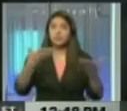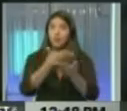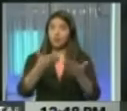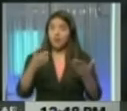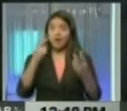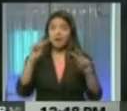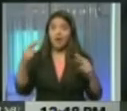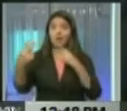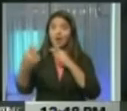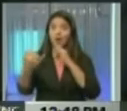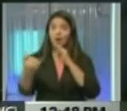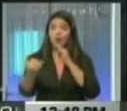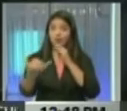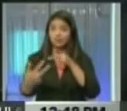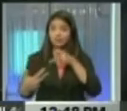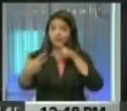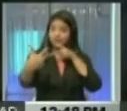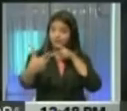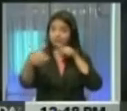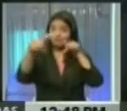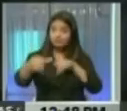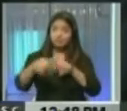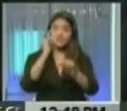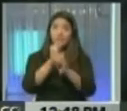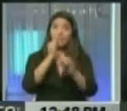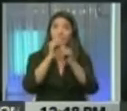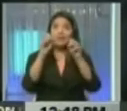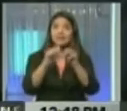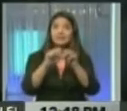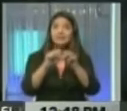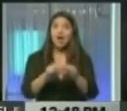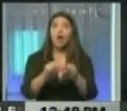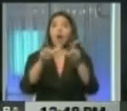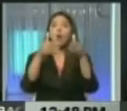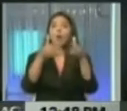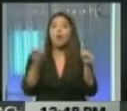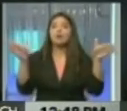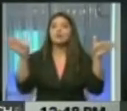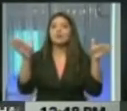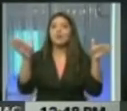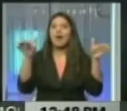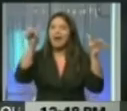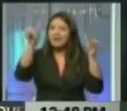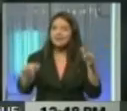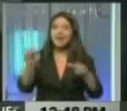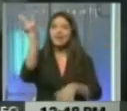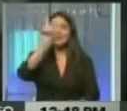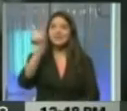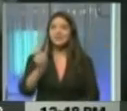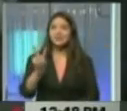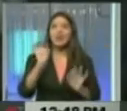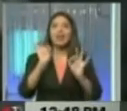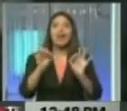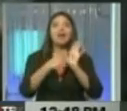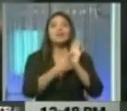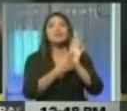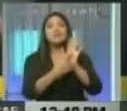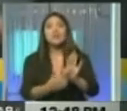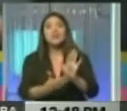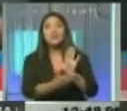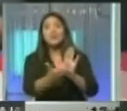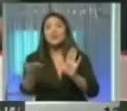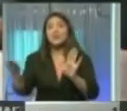web esta inauguración del pabellón Venezuela en la Bienal de Venecia, que en esta oportunidad trae